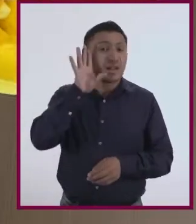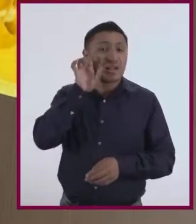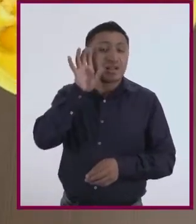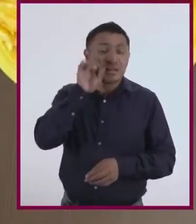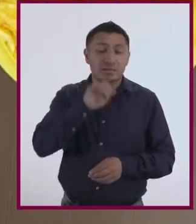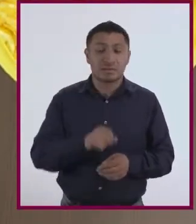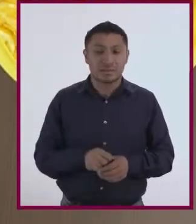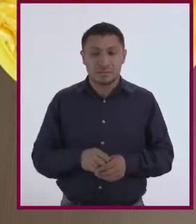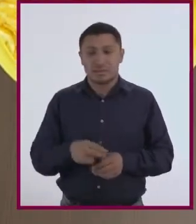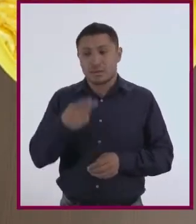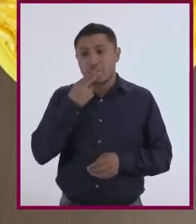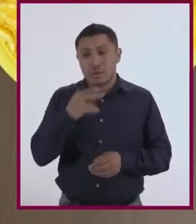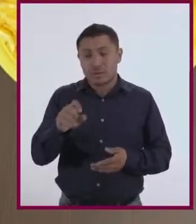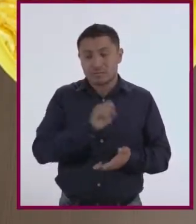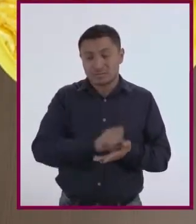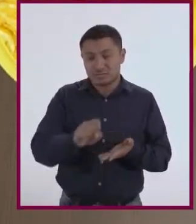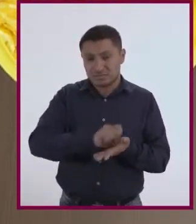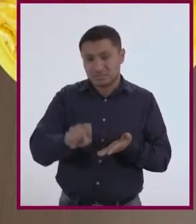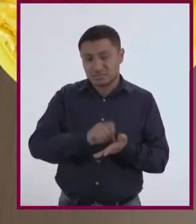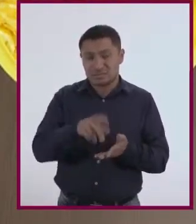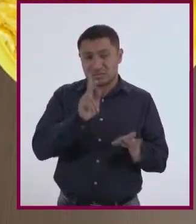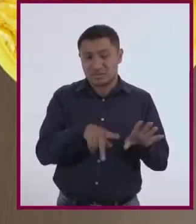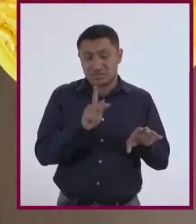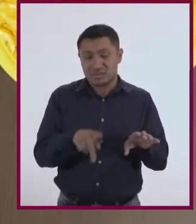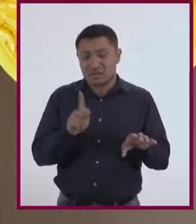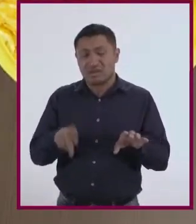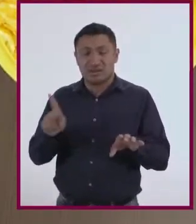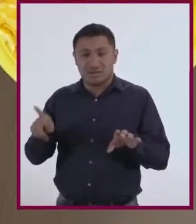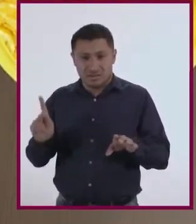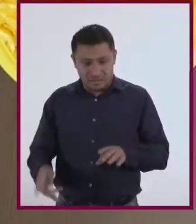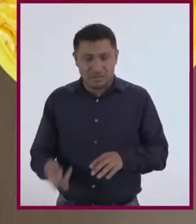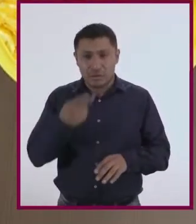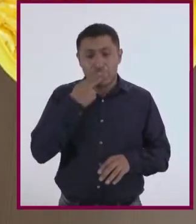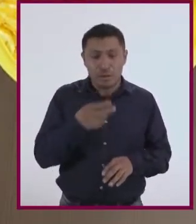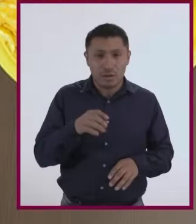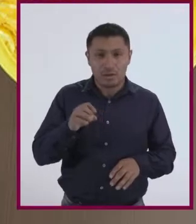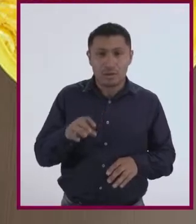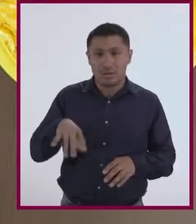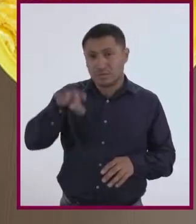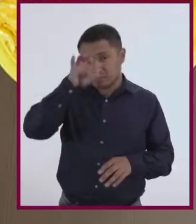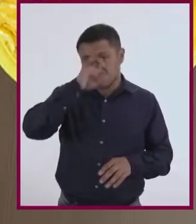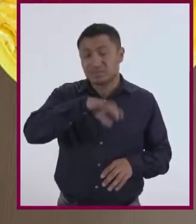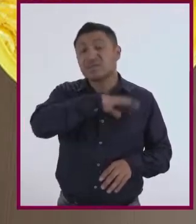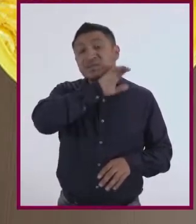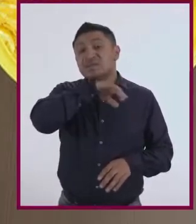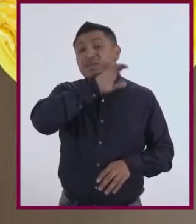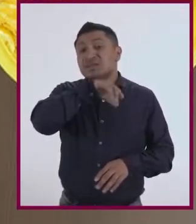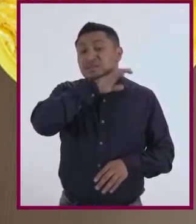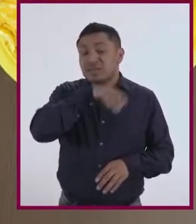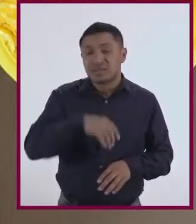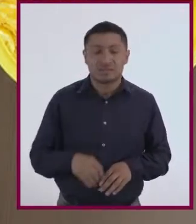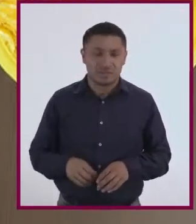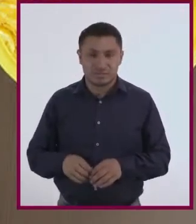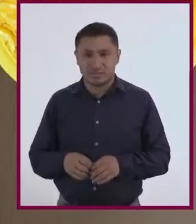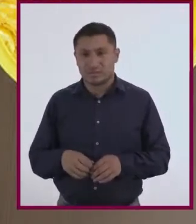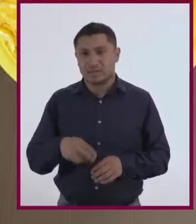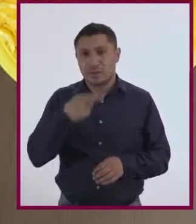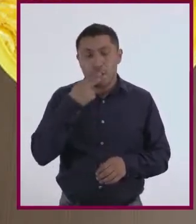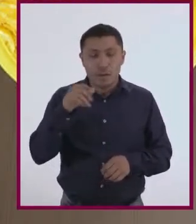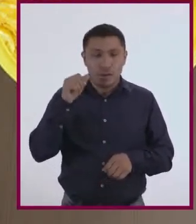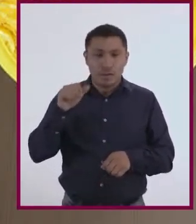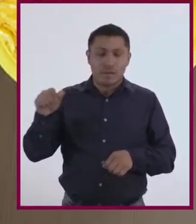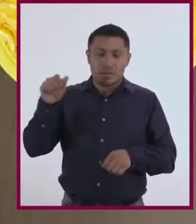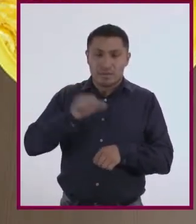naranja, estoy usando ralladuras de pepino, estoy usando cebolla que quedó, estoy usando pedacitos de cáscara